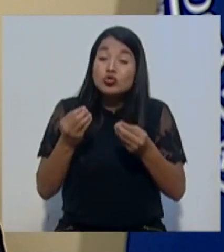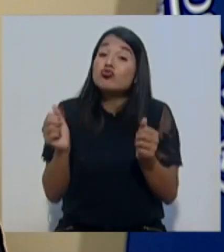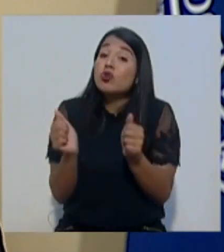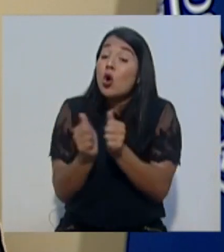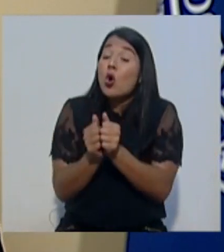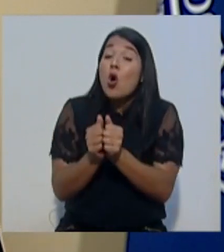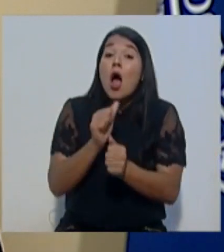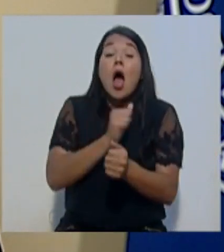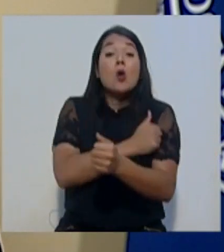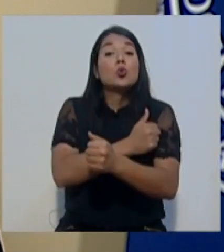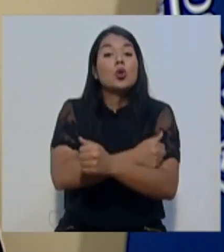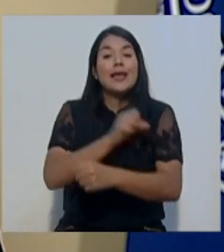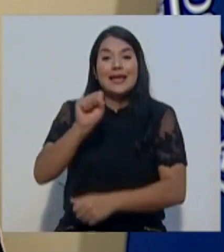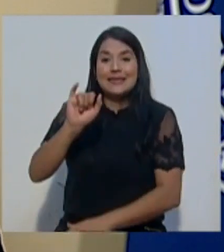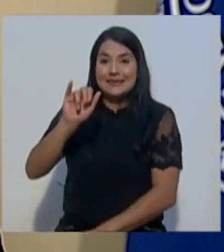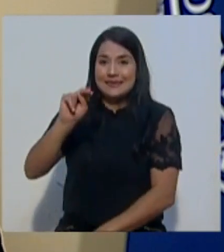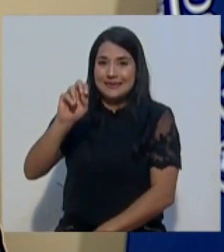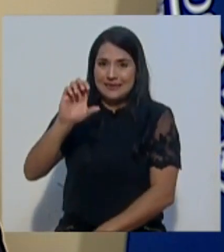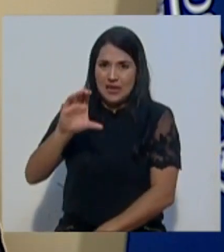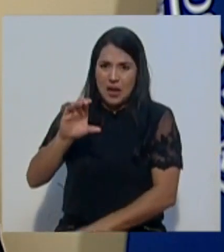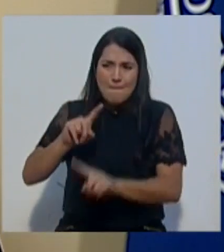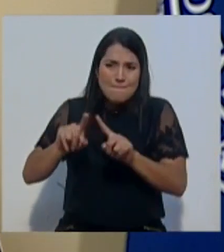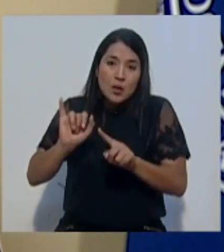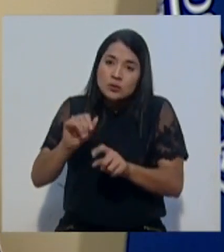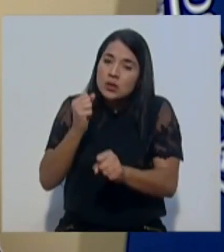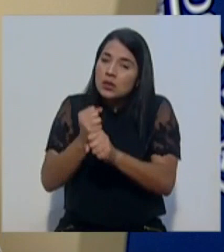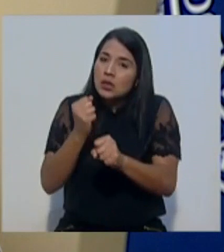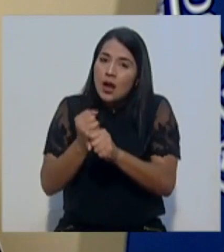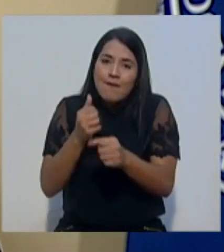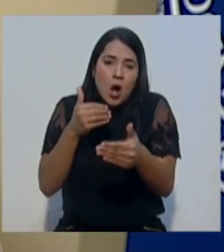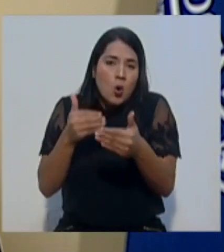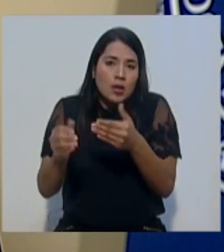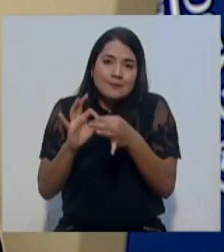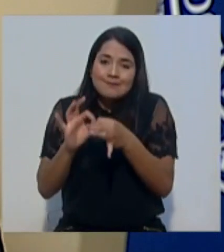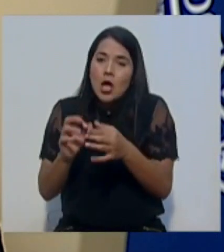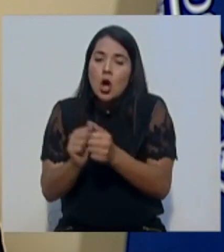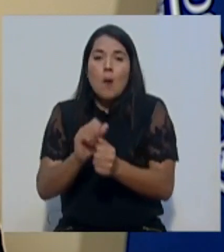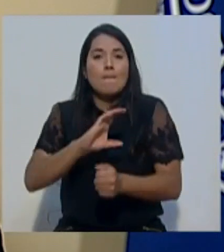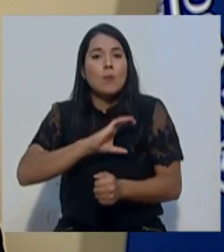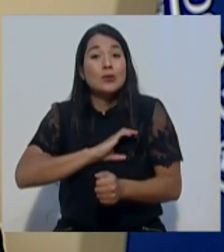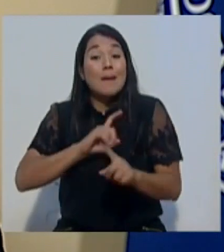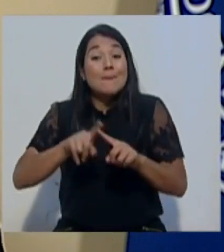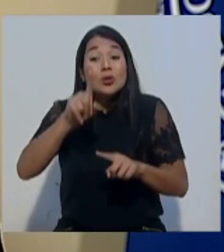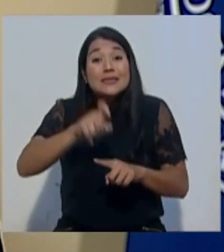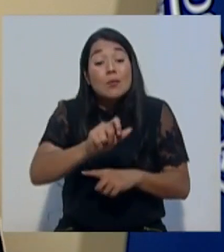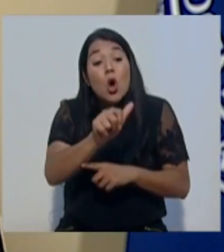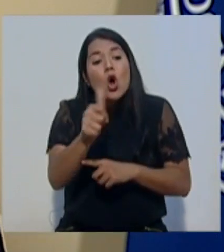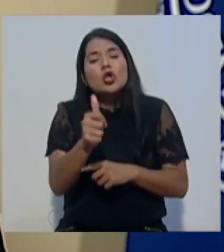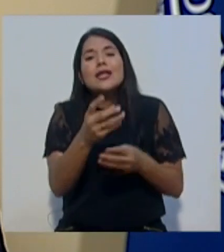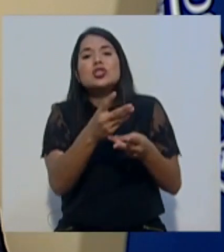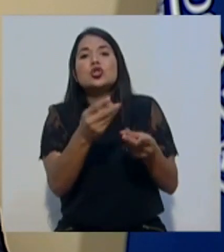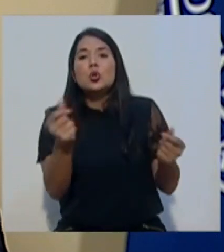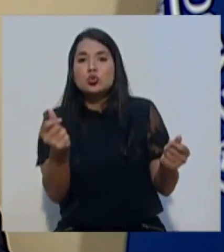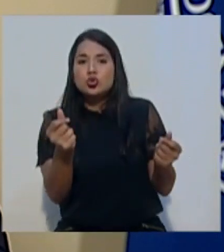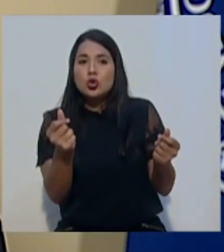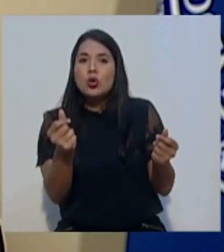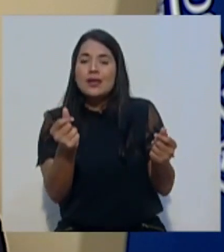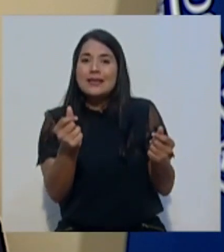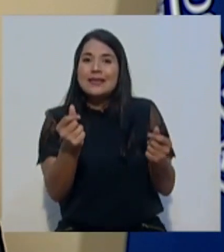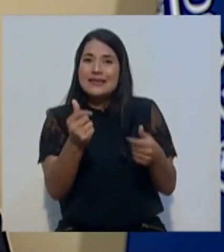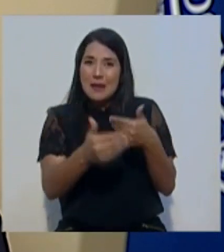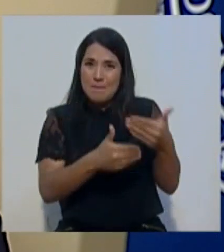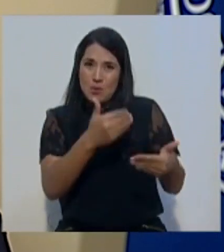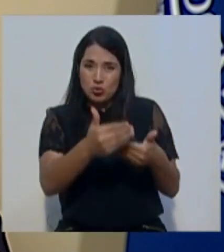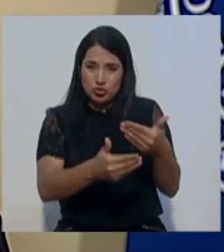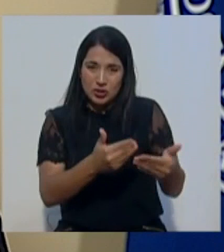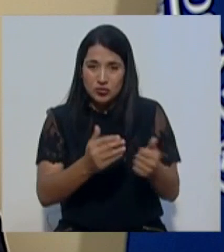un trabajo casi policial. Ahí necesitamos una solución estructural de un problema